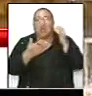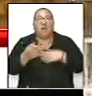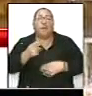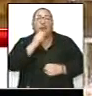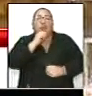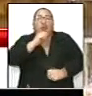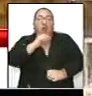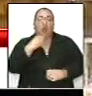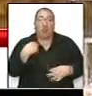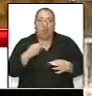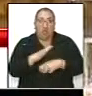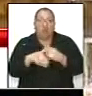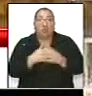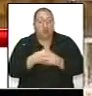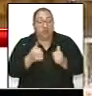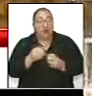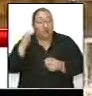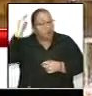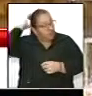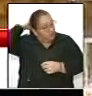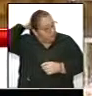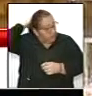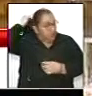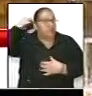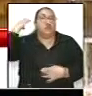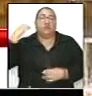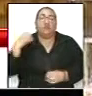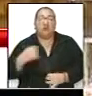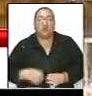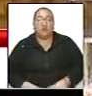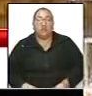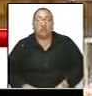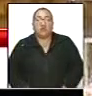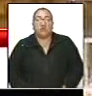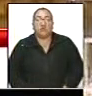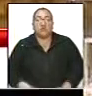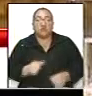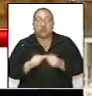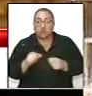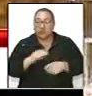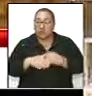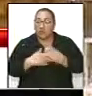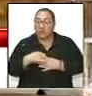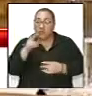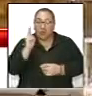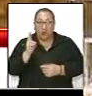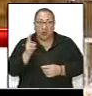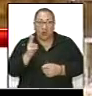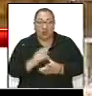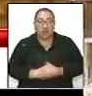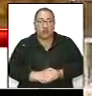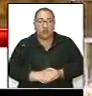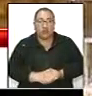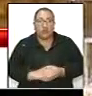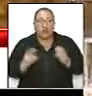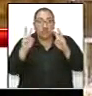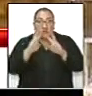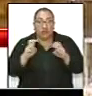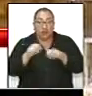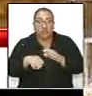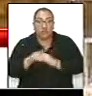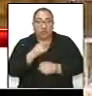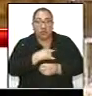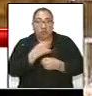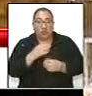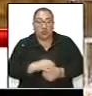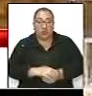en las públicas. Ven cómo el porcentaje de, el número de profesores, de investigadores de universidades